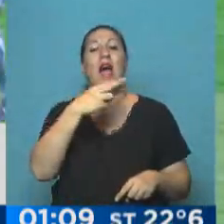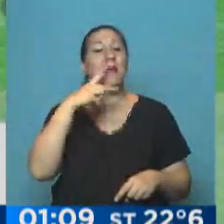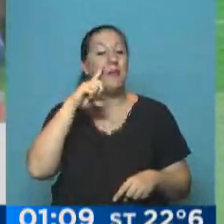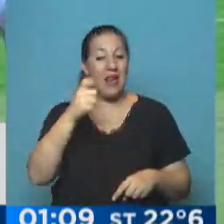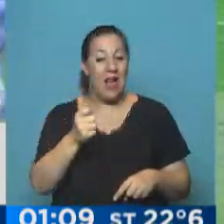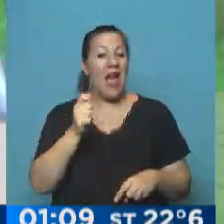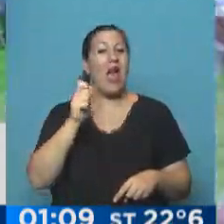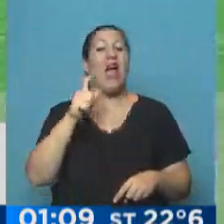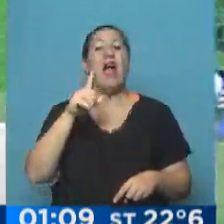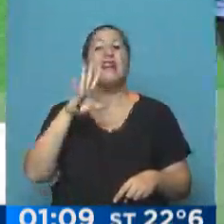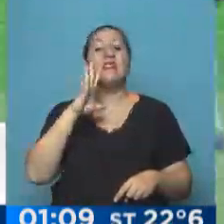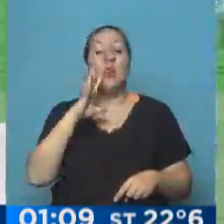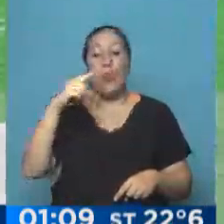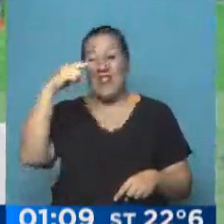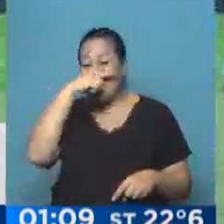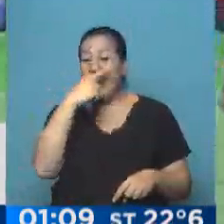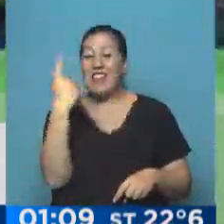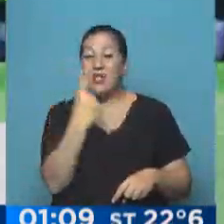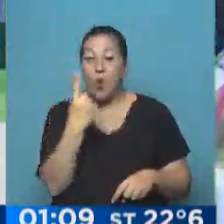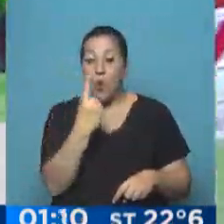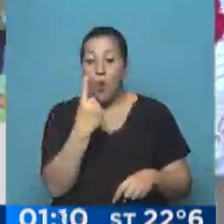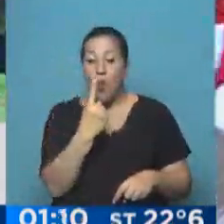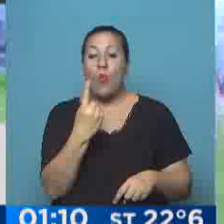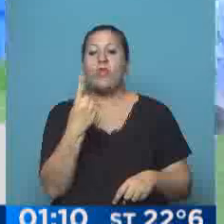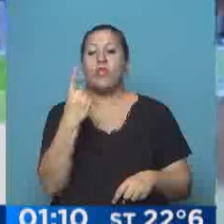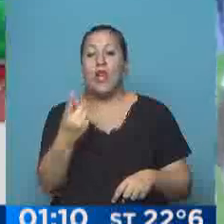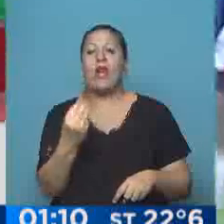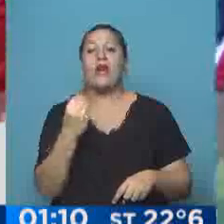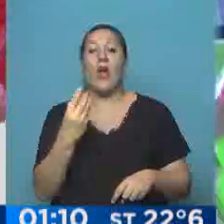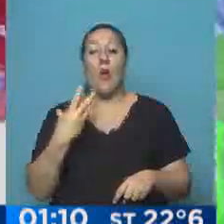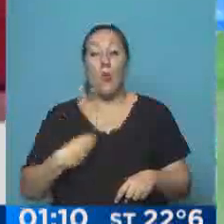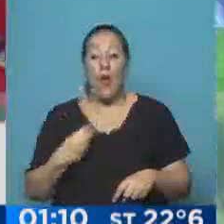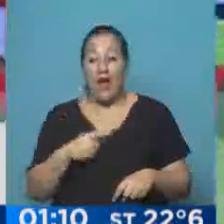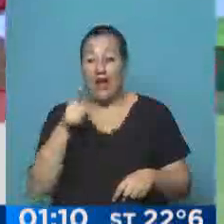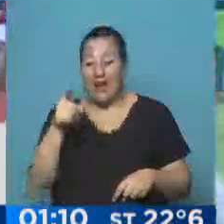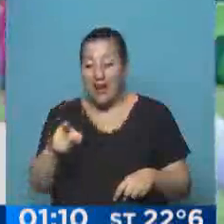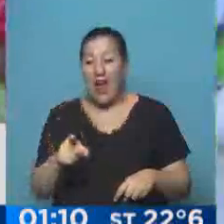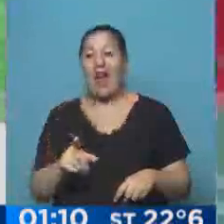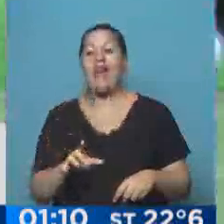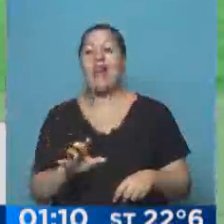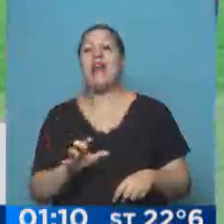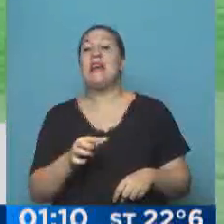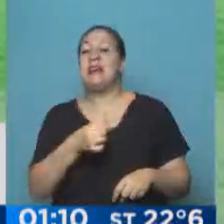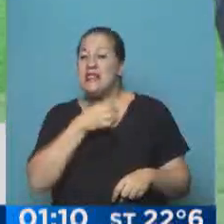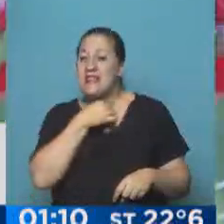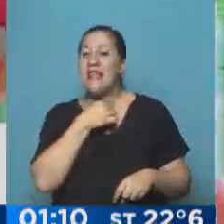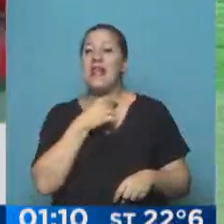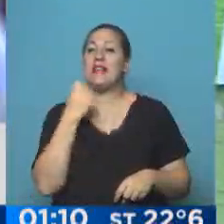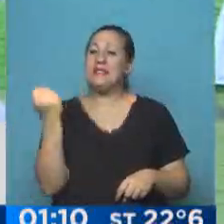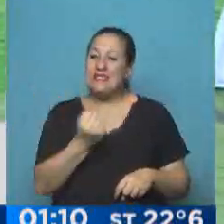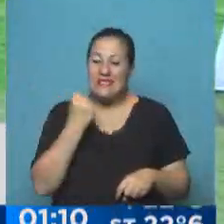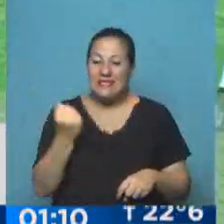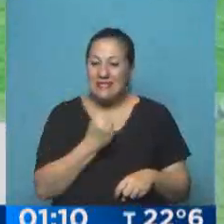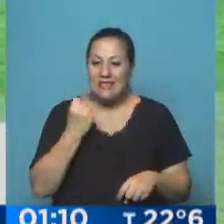los 57 segundos de arrancado el partido, tuvo la primera situación clara. Huracán, después de allí, si bien intentaron al arco cada uno de los equipos,